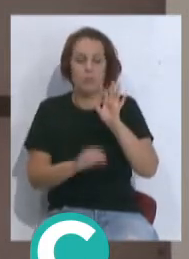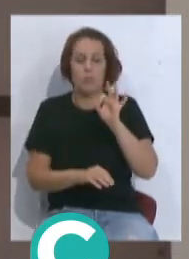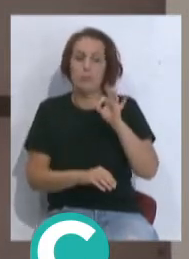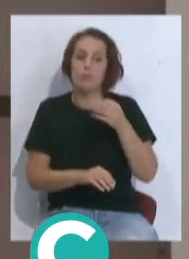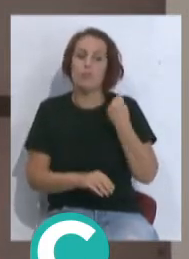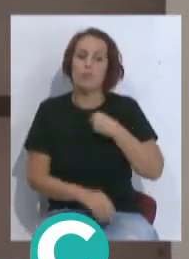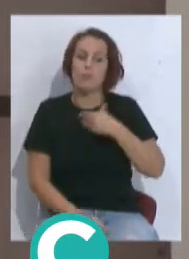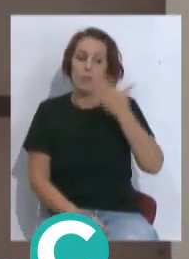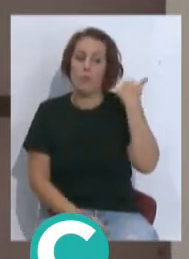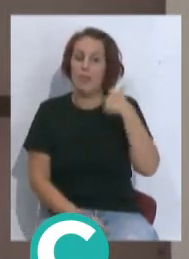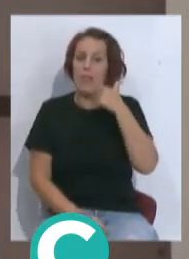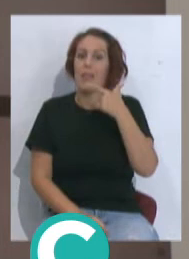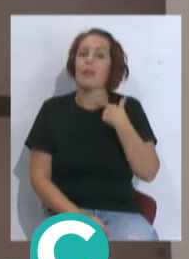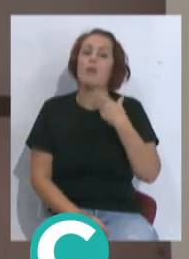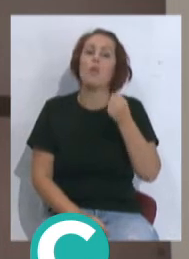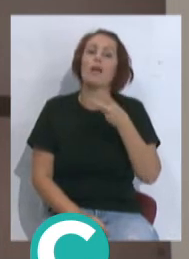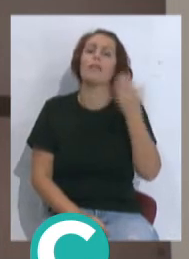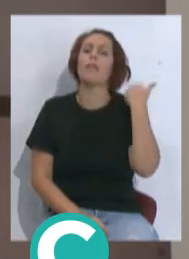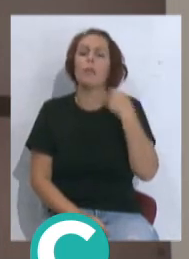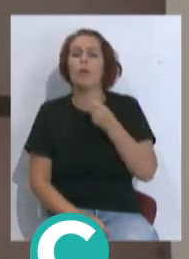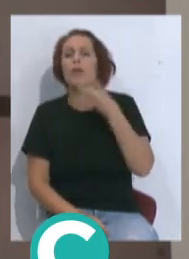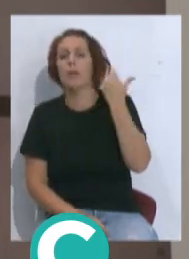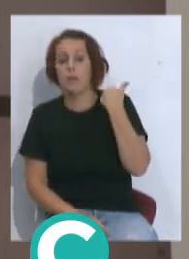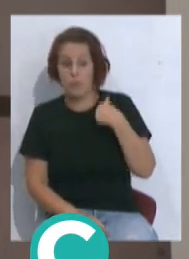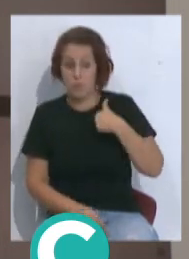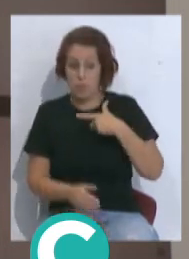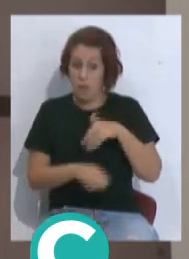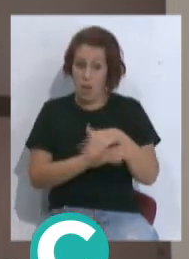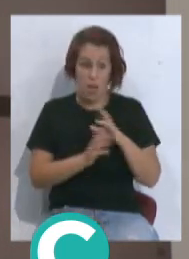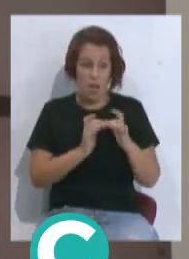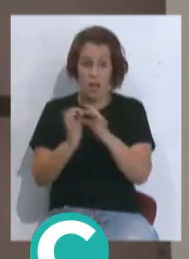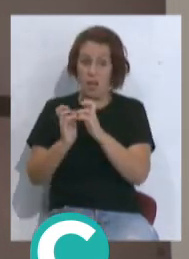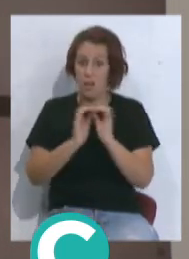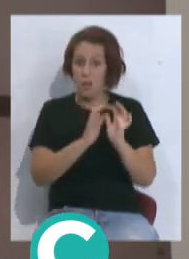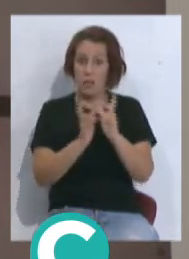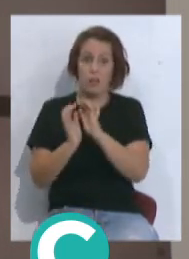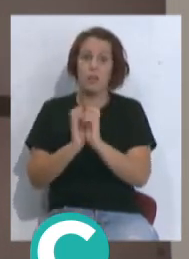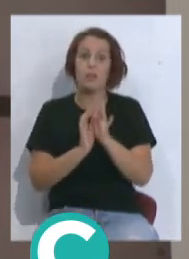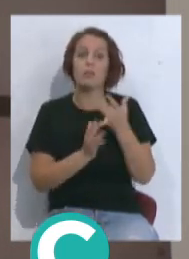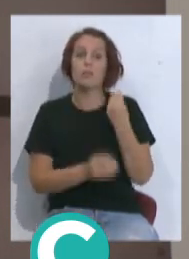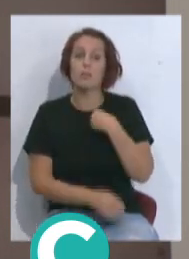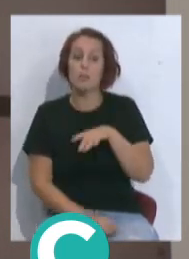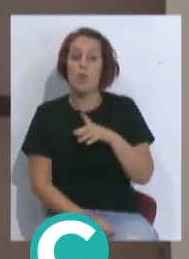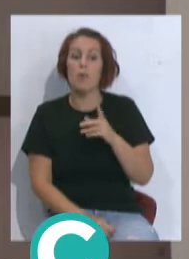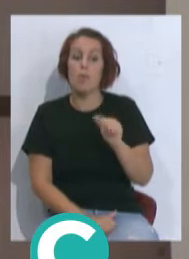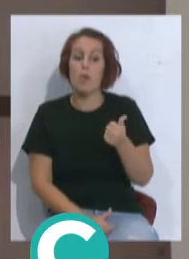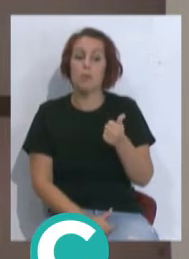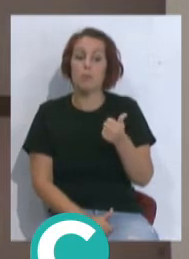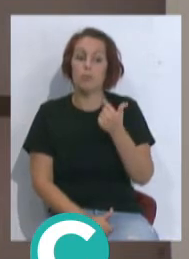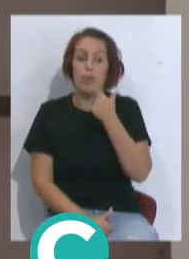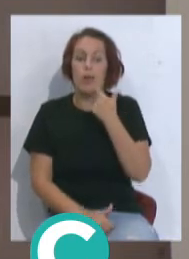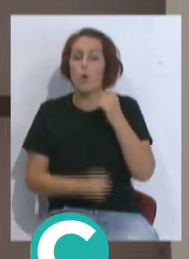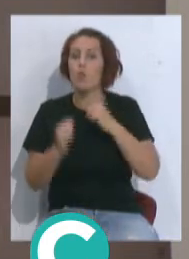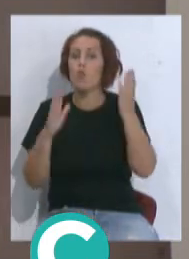tú has dicho antes, de tú cuánto llevas, tú cuánto no sé, al final esto se habla en la calle y se lleva hablando desde que se dijo que no se iba que no iba a